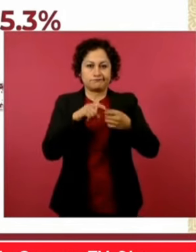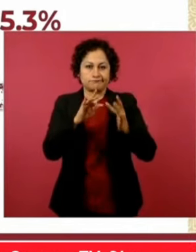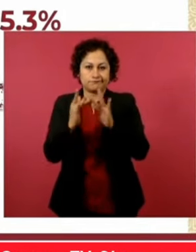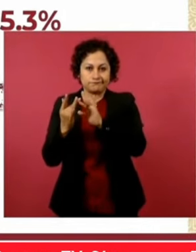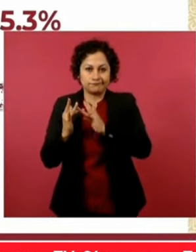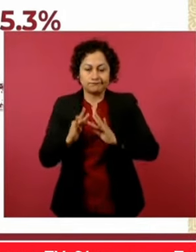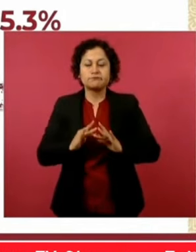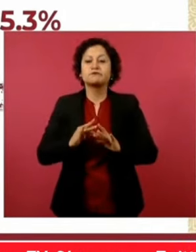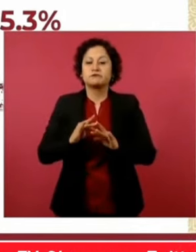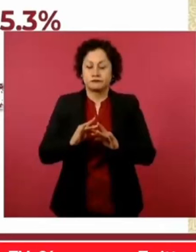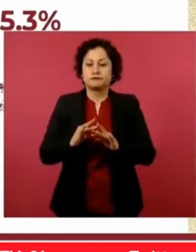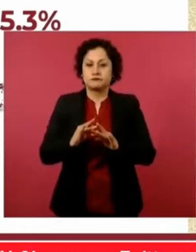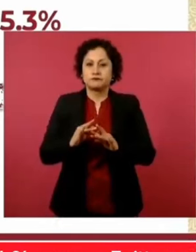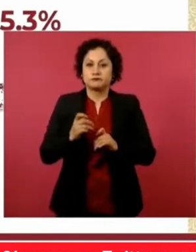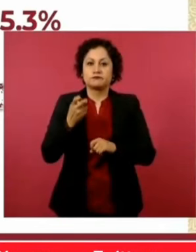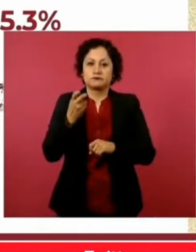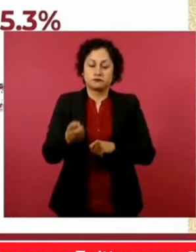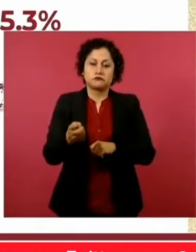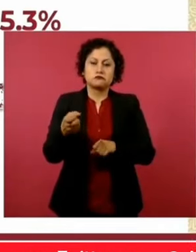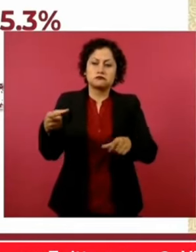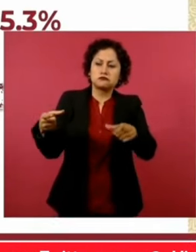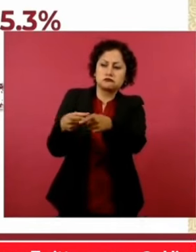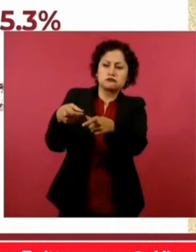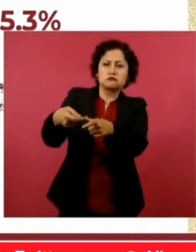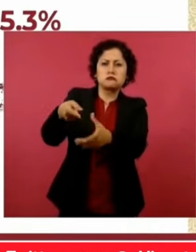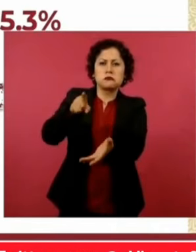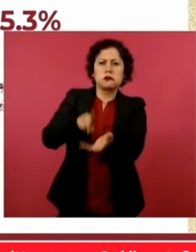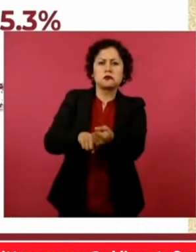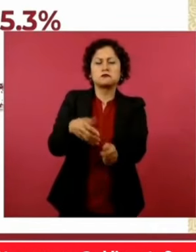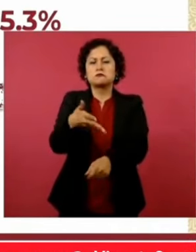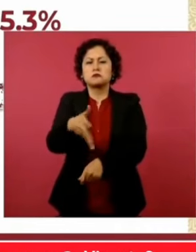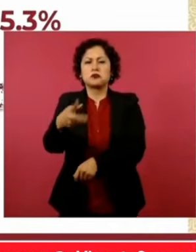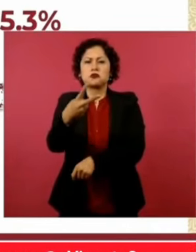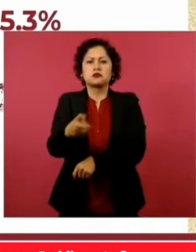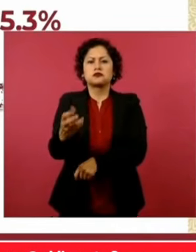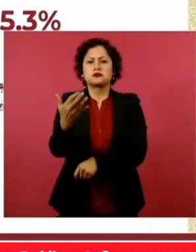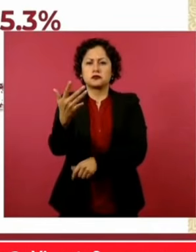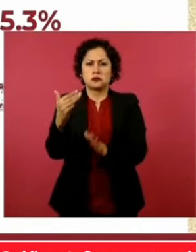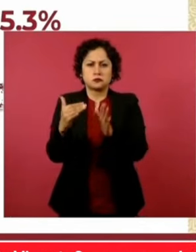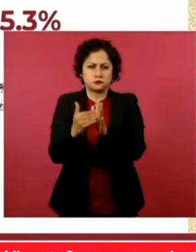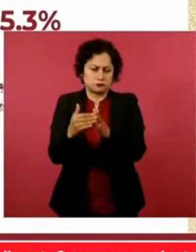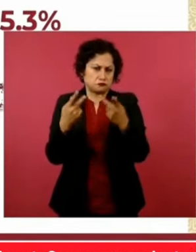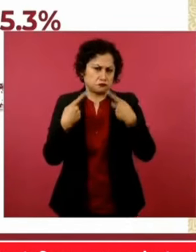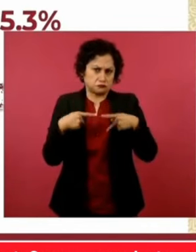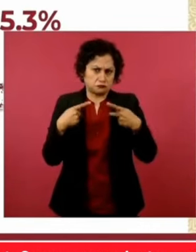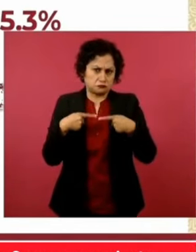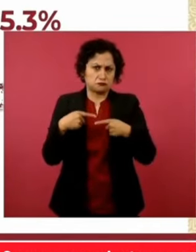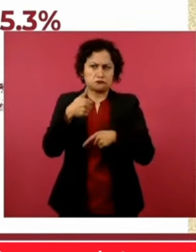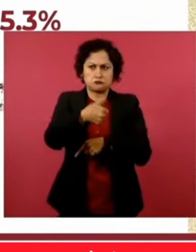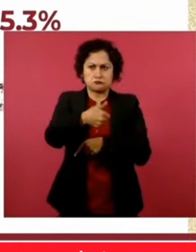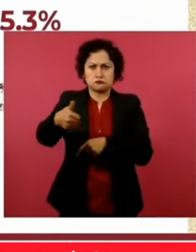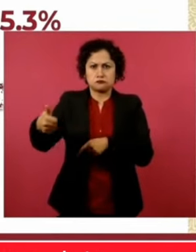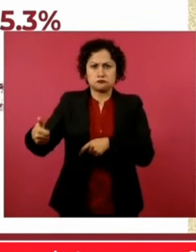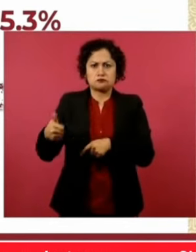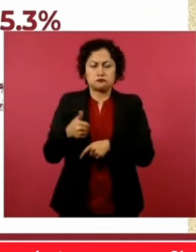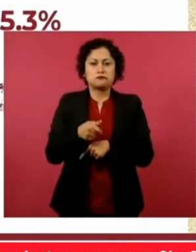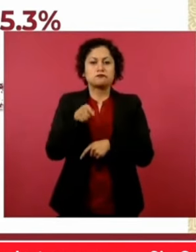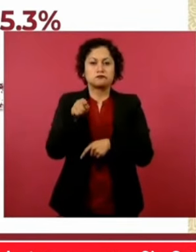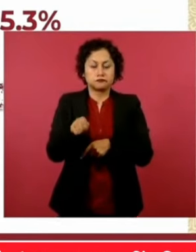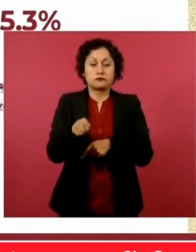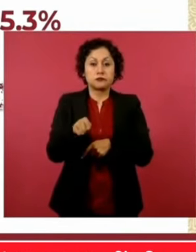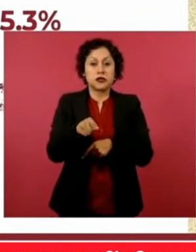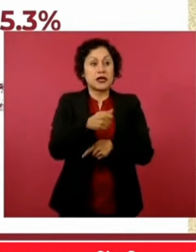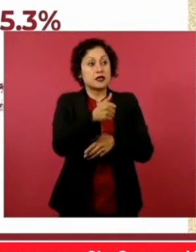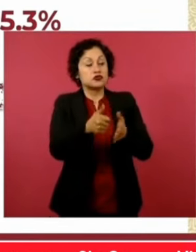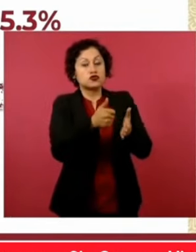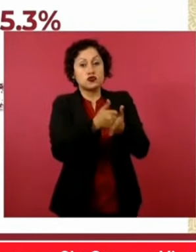comunidades pequeñas de menores de 250 habitantes, y tenemos también un crecimiento un poco más bajo en poblaciones